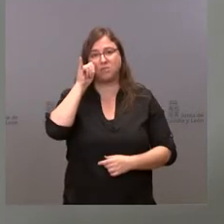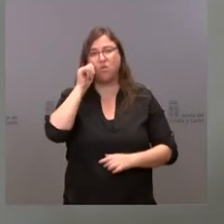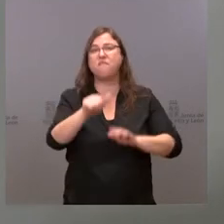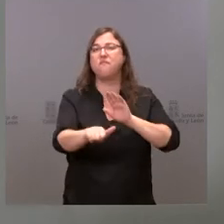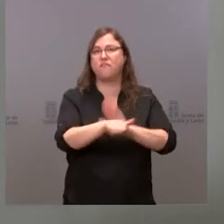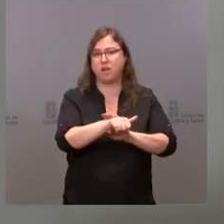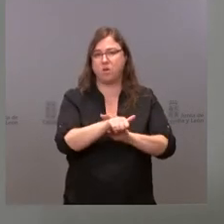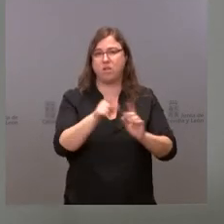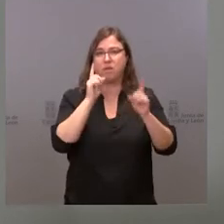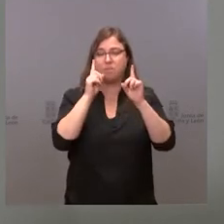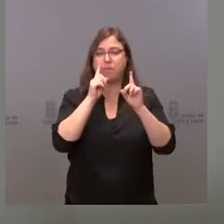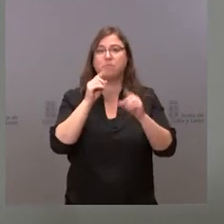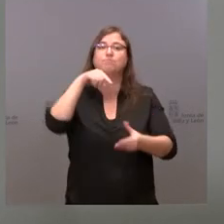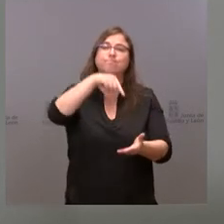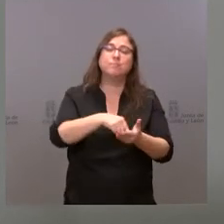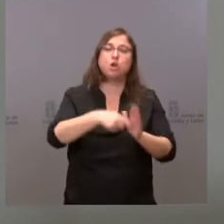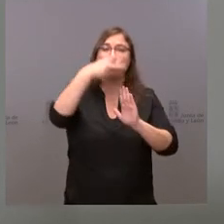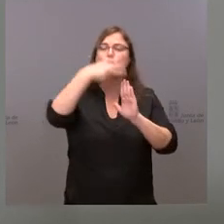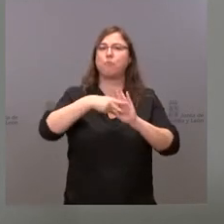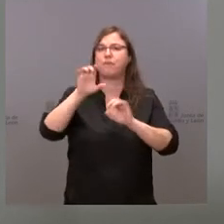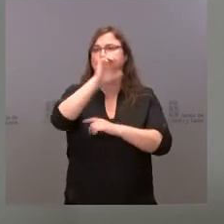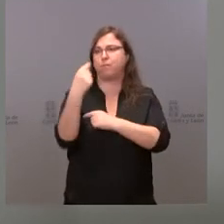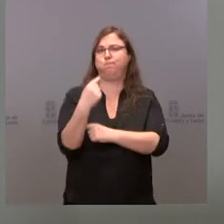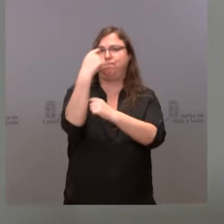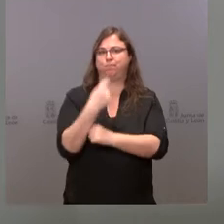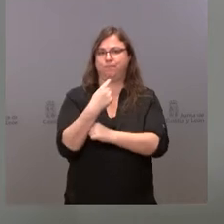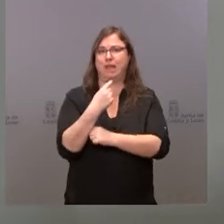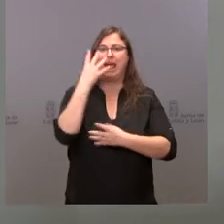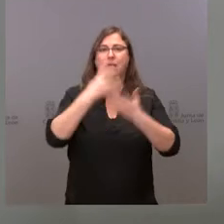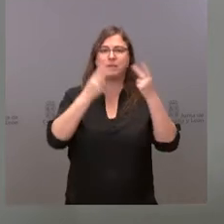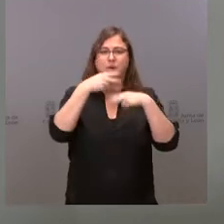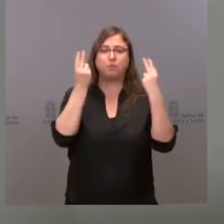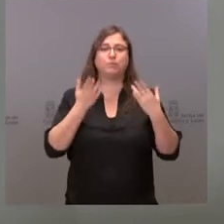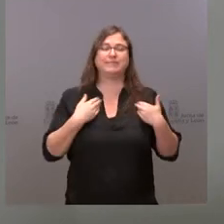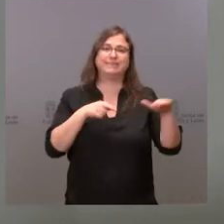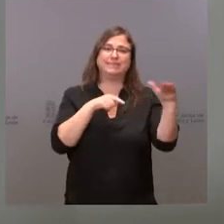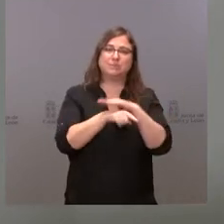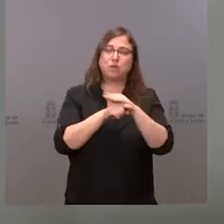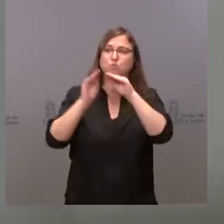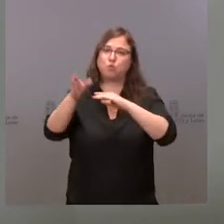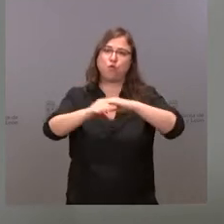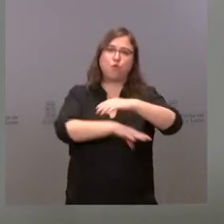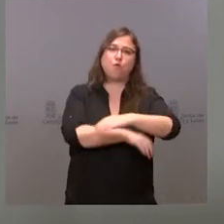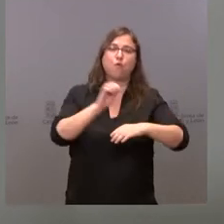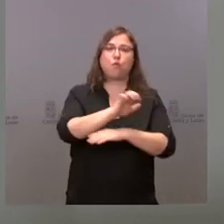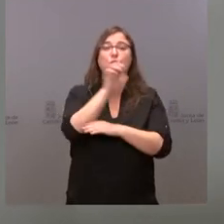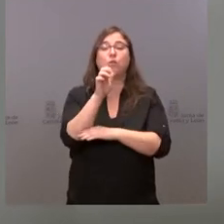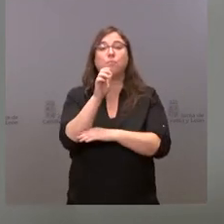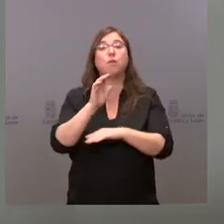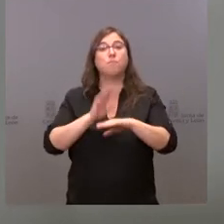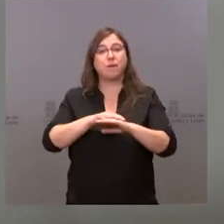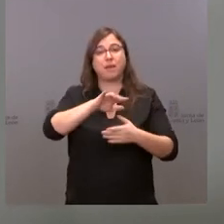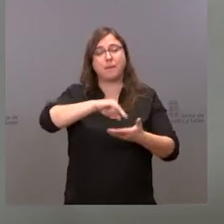que exige la normativa europea para las administraciones que gestionamos recursos europeos con cargo al plan de recuperación de